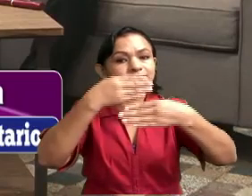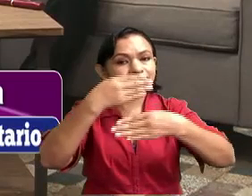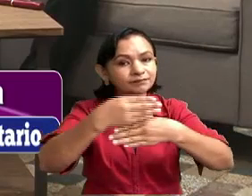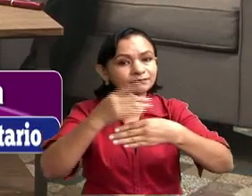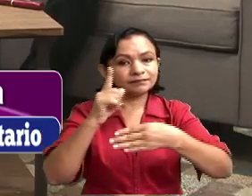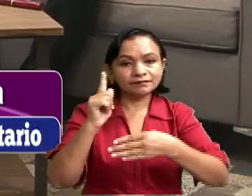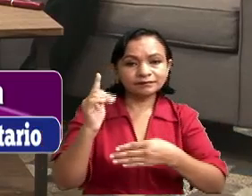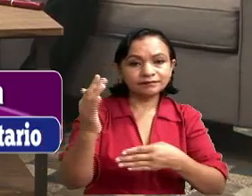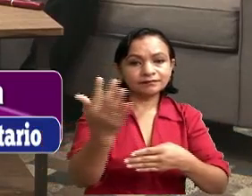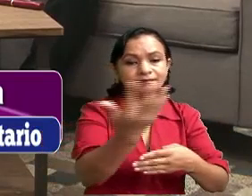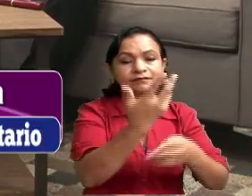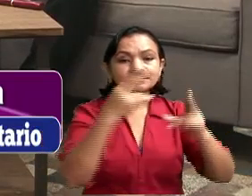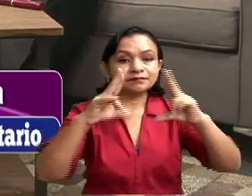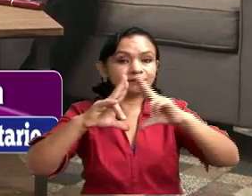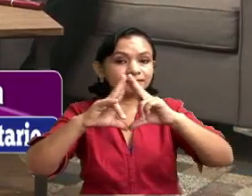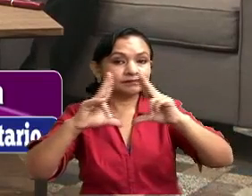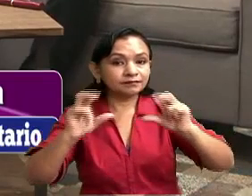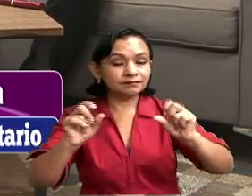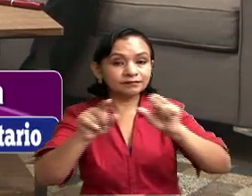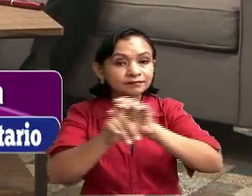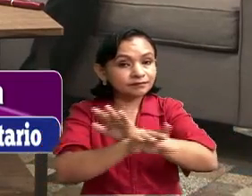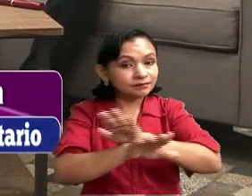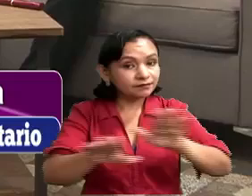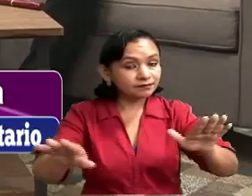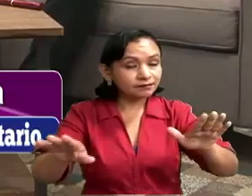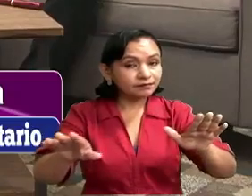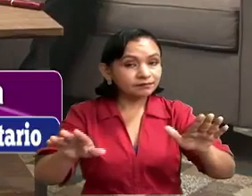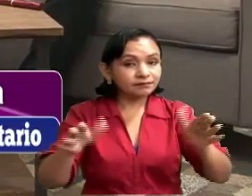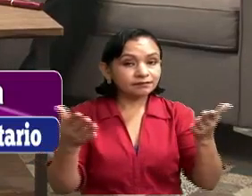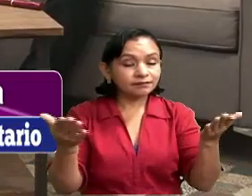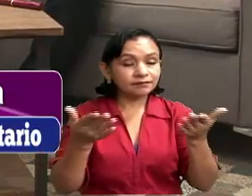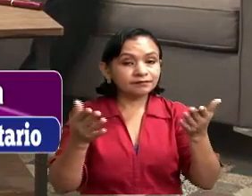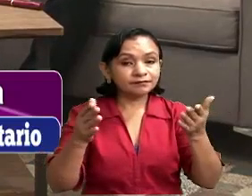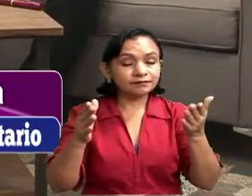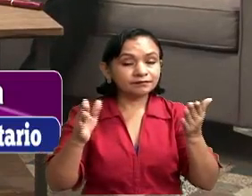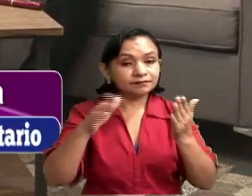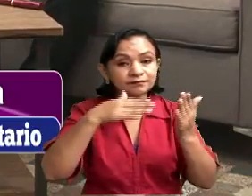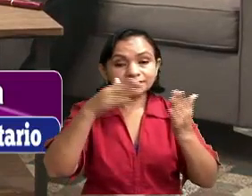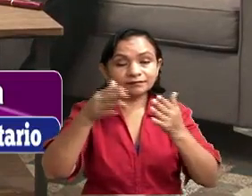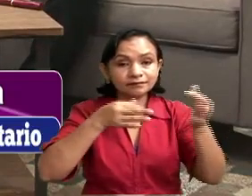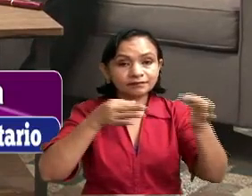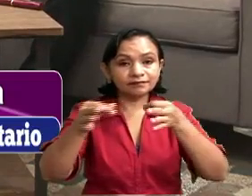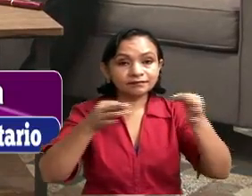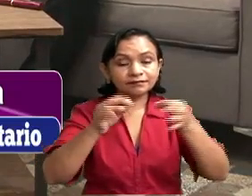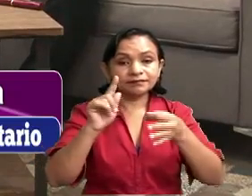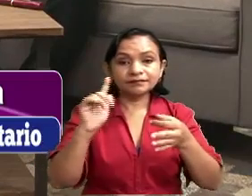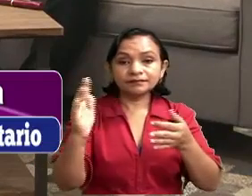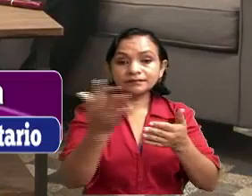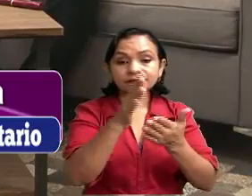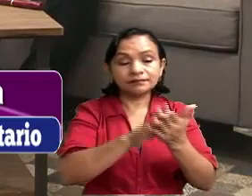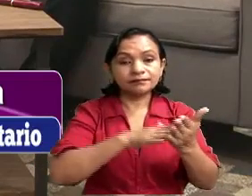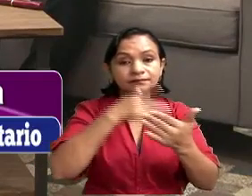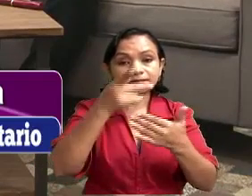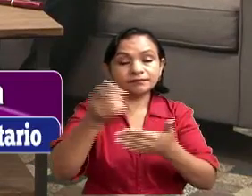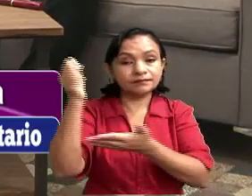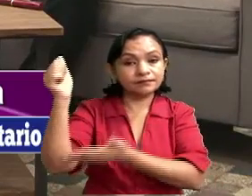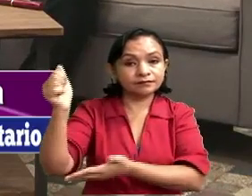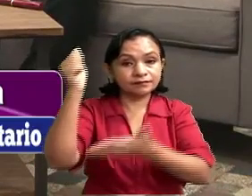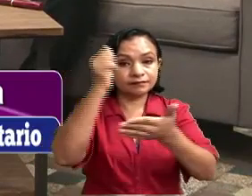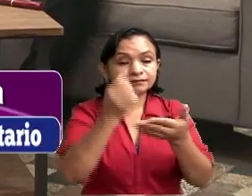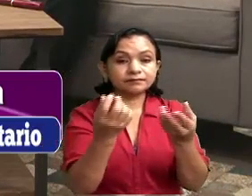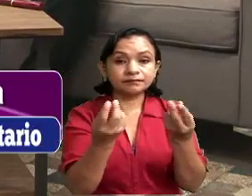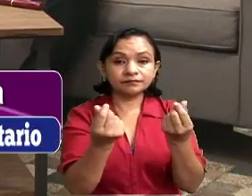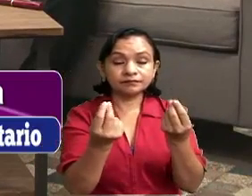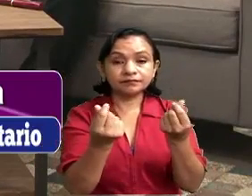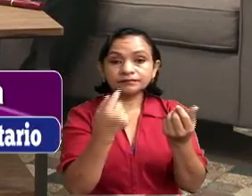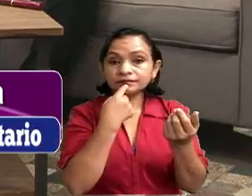en todo el territorio nacional. Y finalmente, así, dándote un brochazo rápido de todo este programa de inversión pública, que es, son,